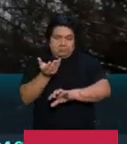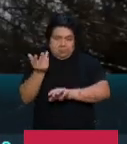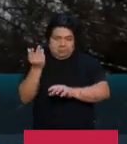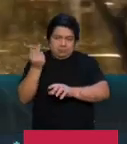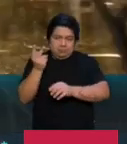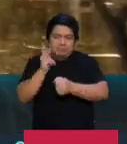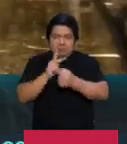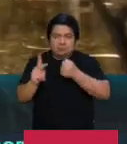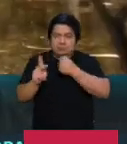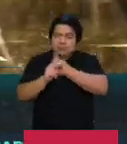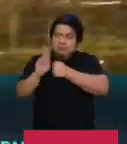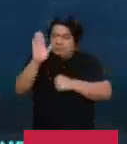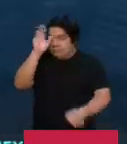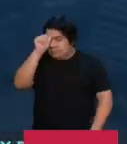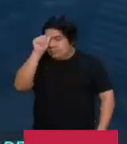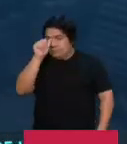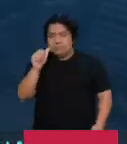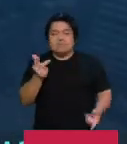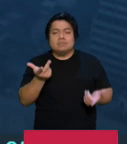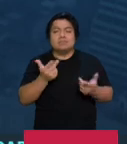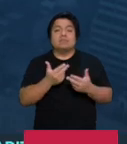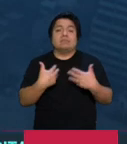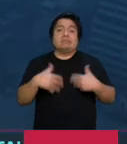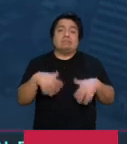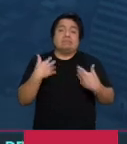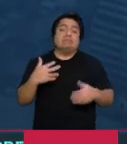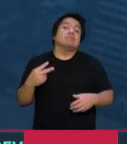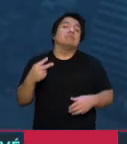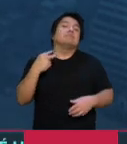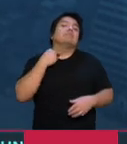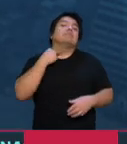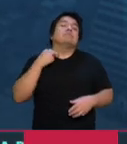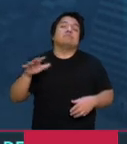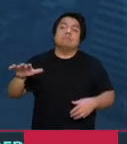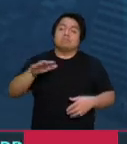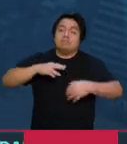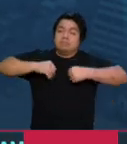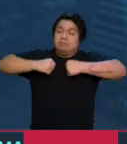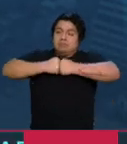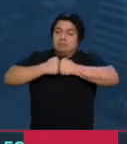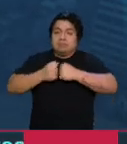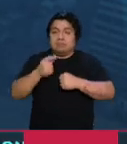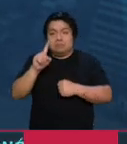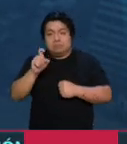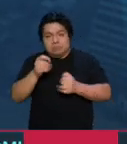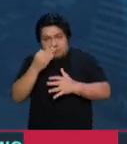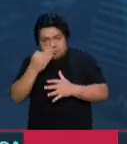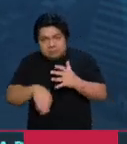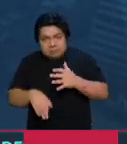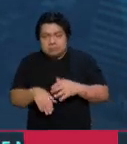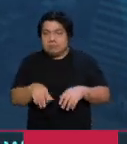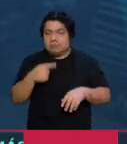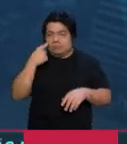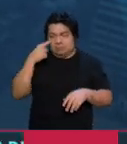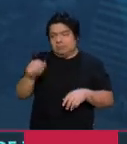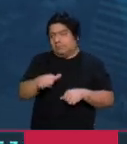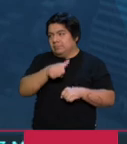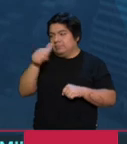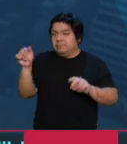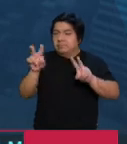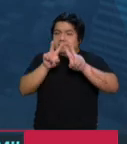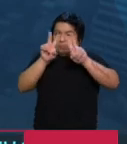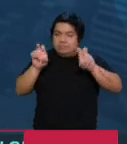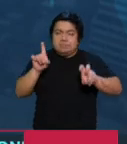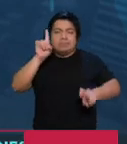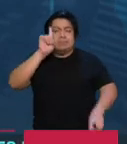Este entendimiento se da en un contexto de sequía extrema que afecta a la región fronteriza. Y mire, también en otros asuntos le cuento